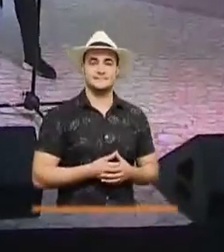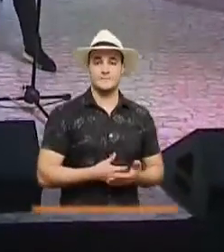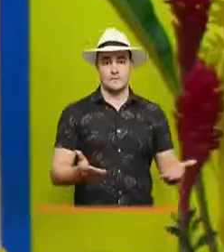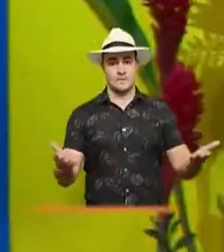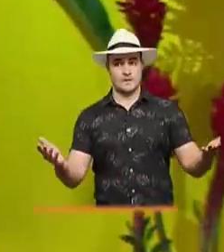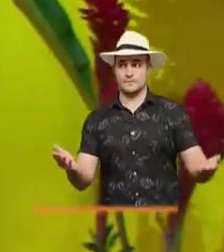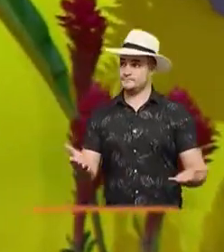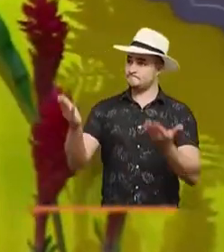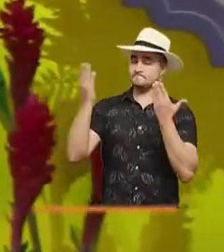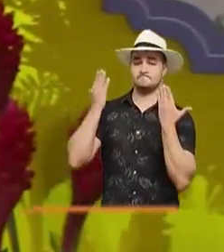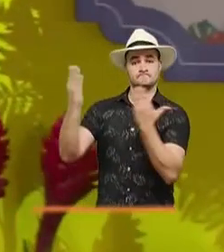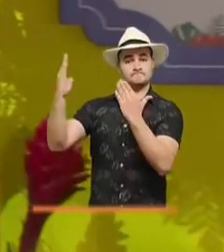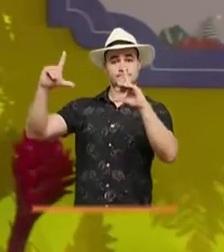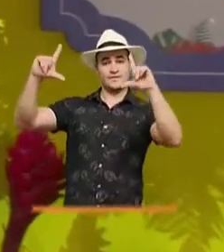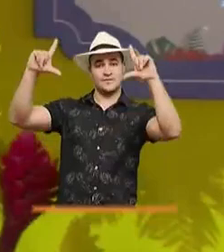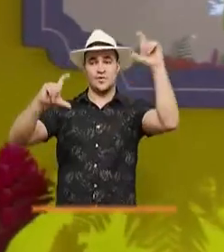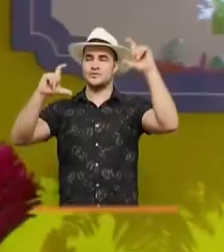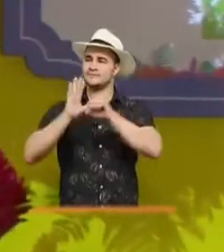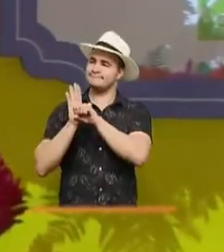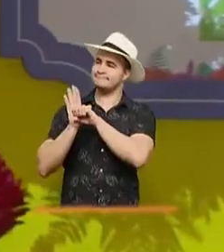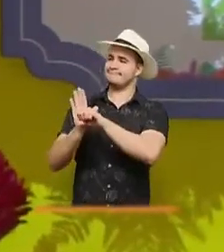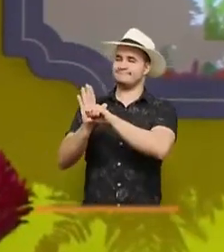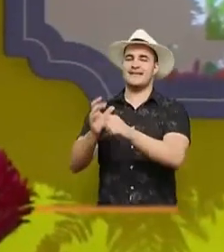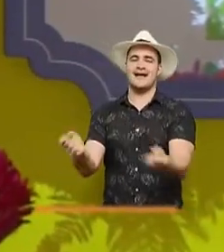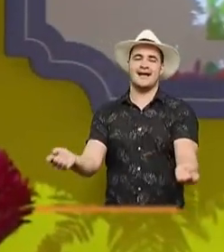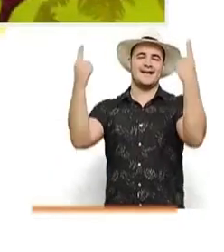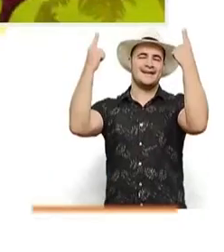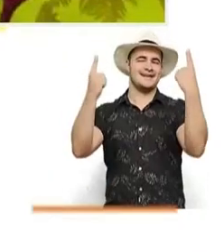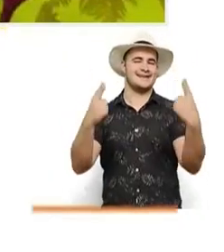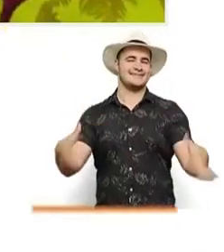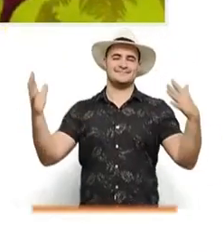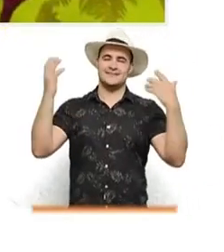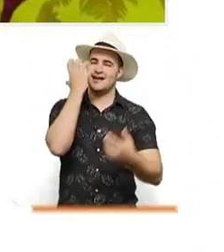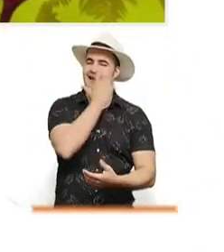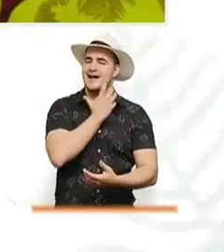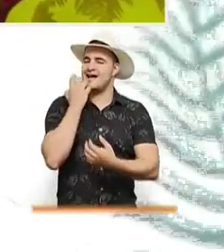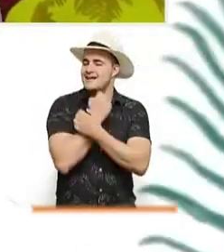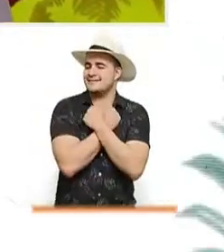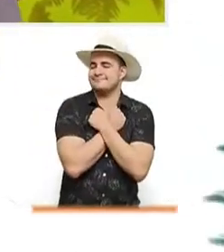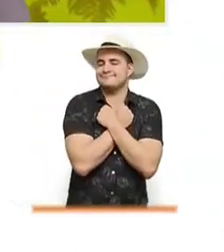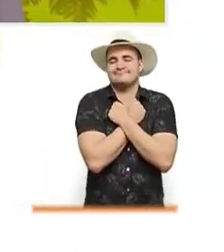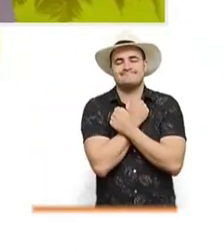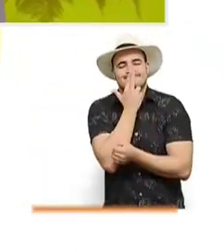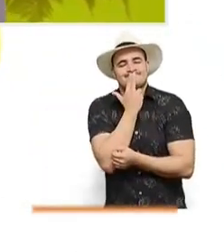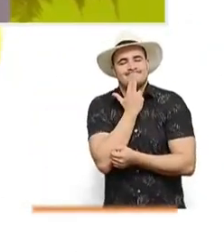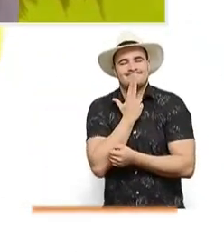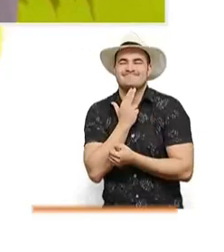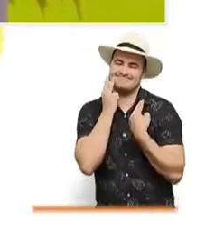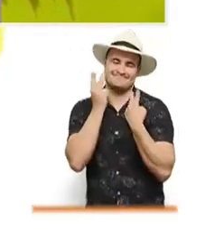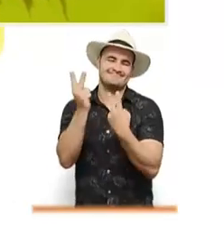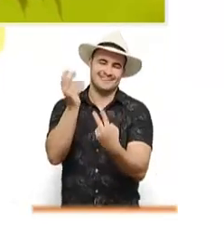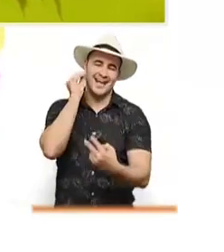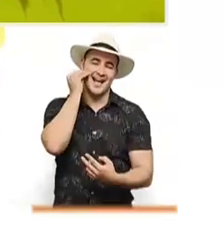Esa imagen representa la ternura y el cariño. Dos ancianos